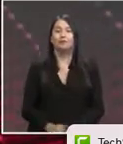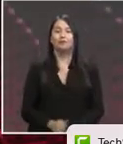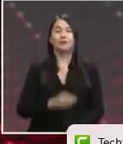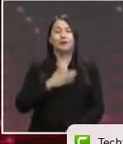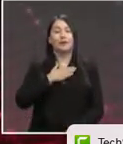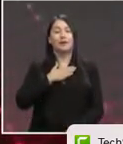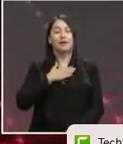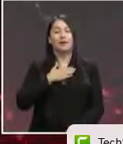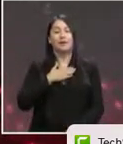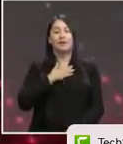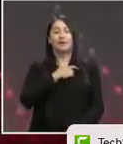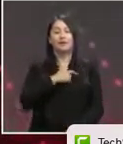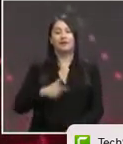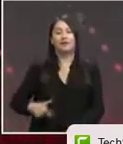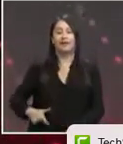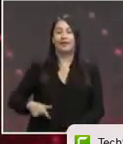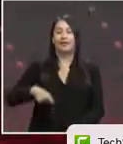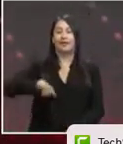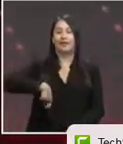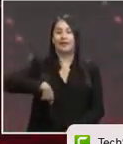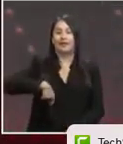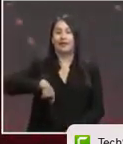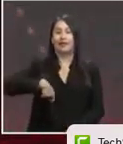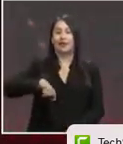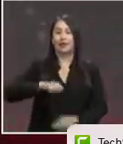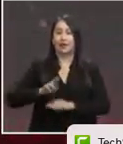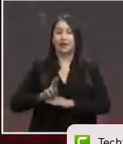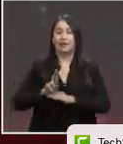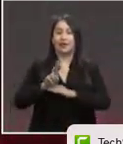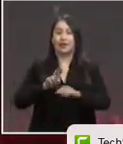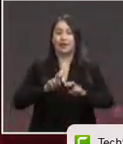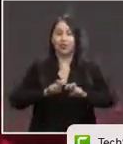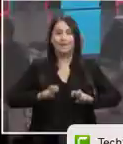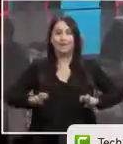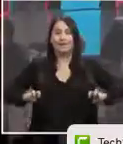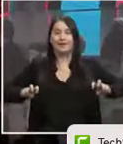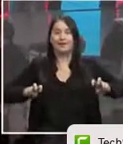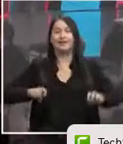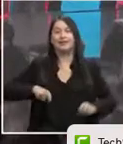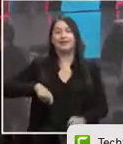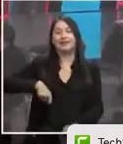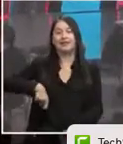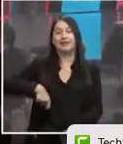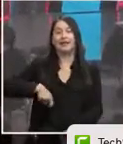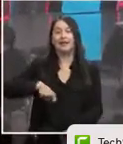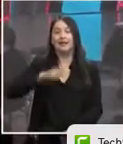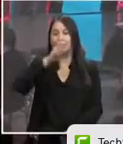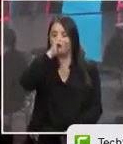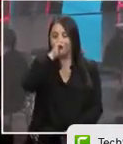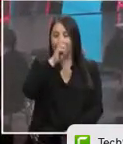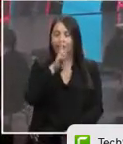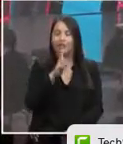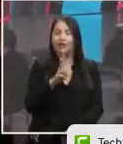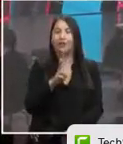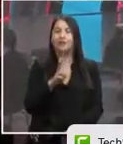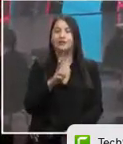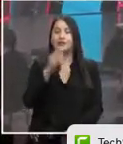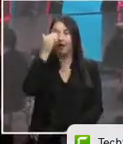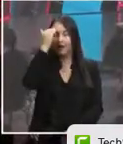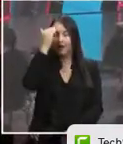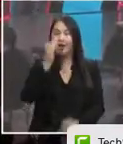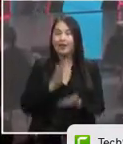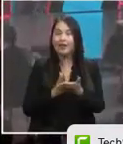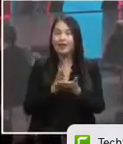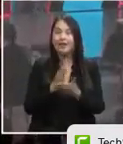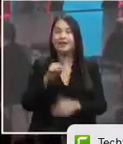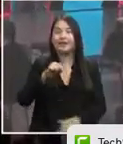Para mí, como presidenta del Senado y en nombre de la Mesa del Senado, es un agrado poder saludarlos hoy día en el inicio de